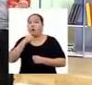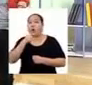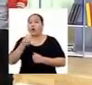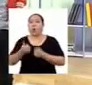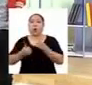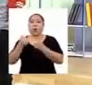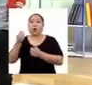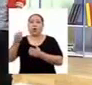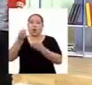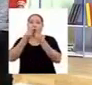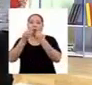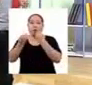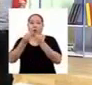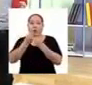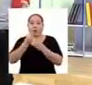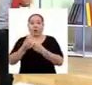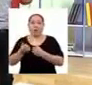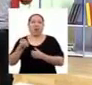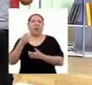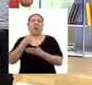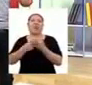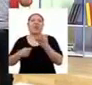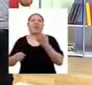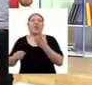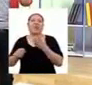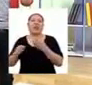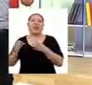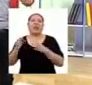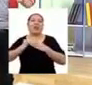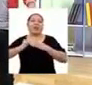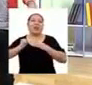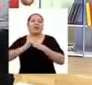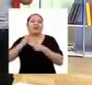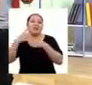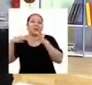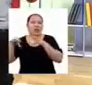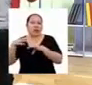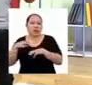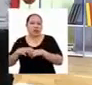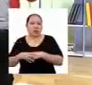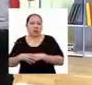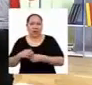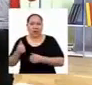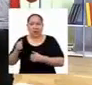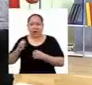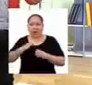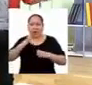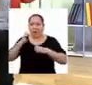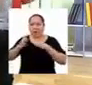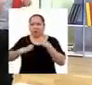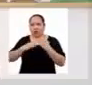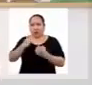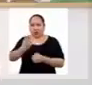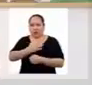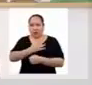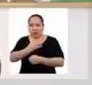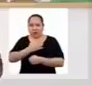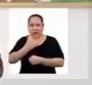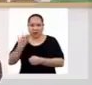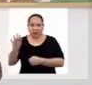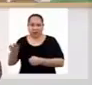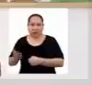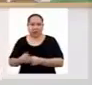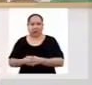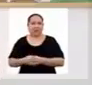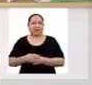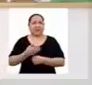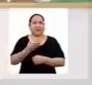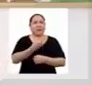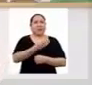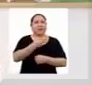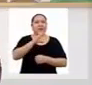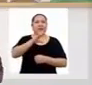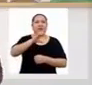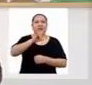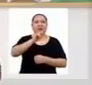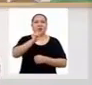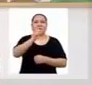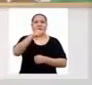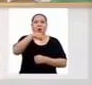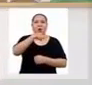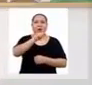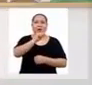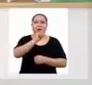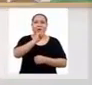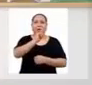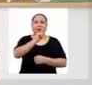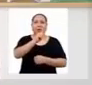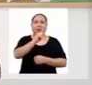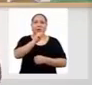alimentación, las actividades físicas que realizamos, las emociones que sentimos. Y las variables cuantitativas ya